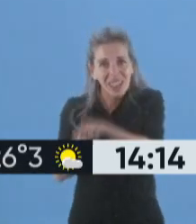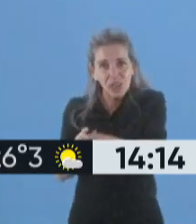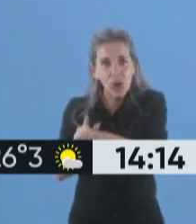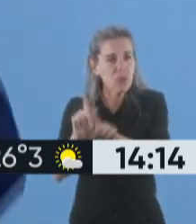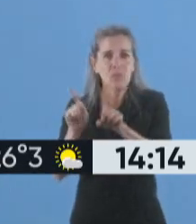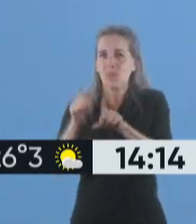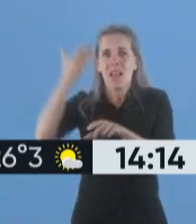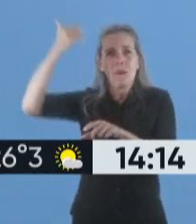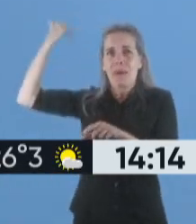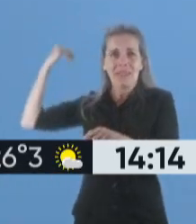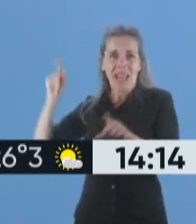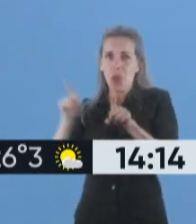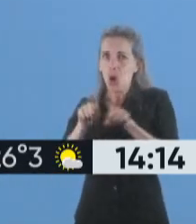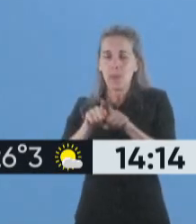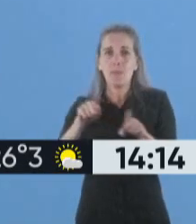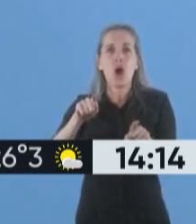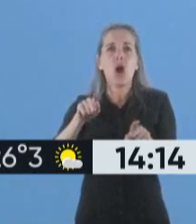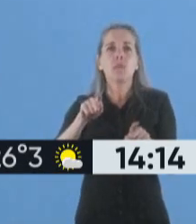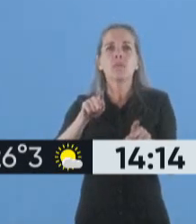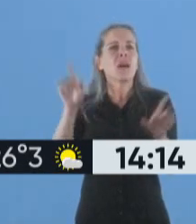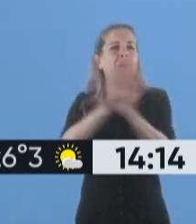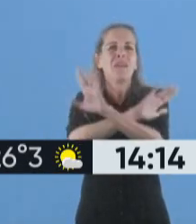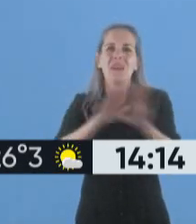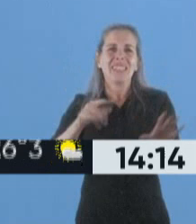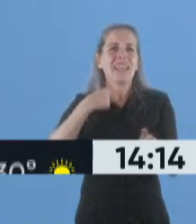pasado. Y como dijo el flaco Spinetta, no